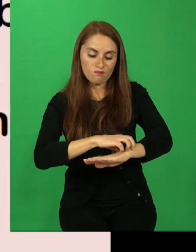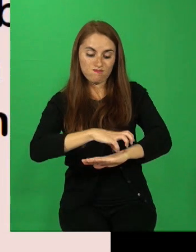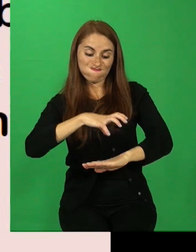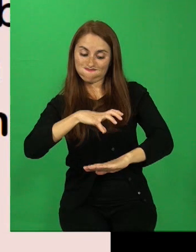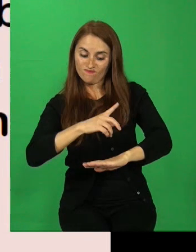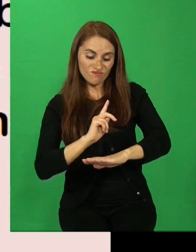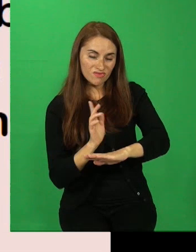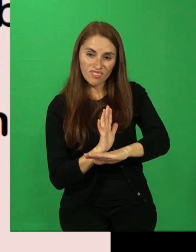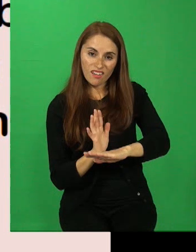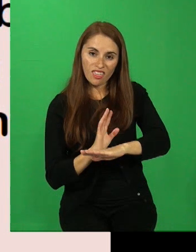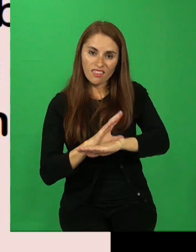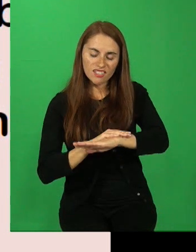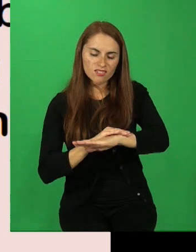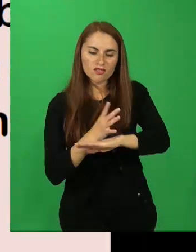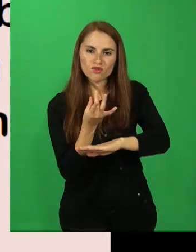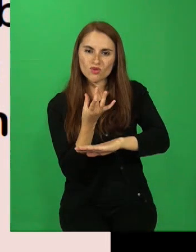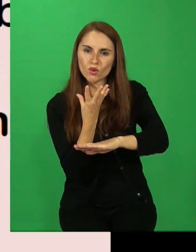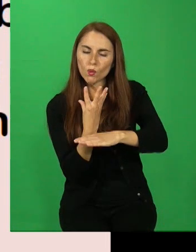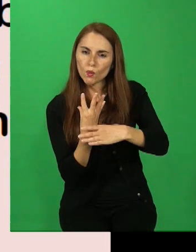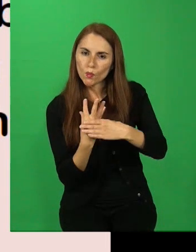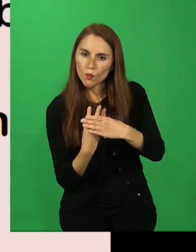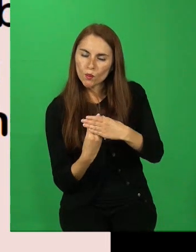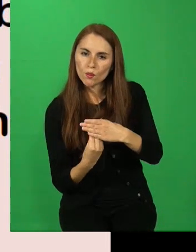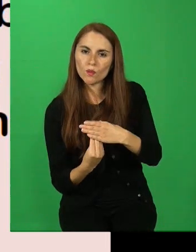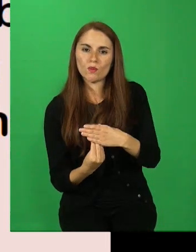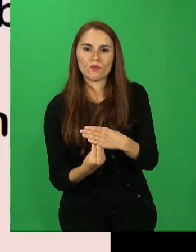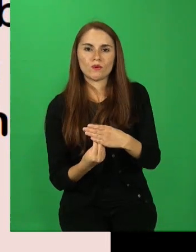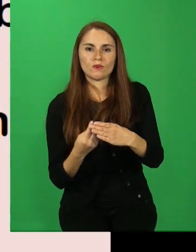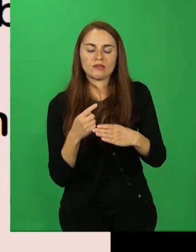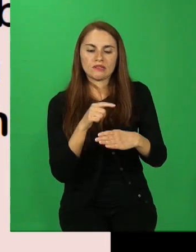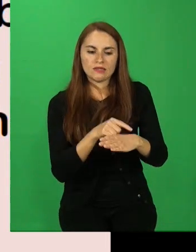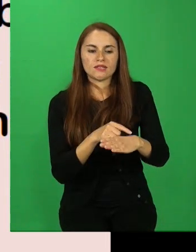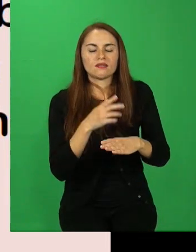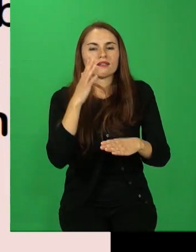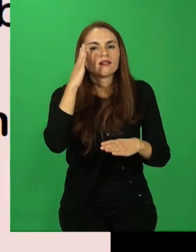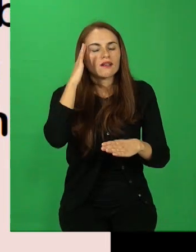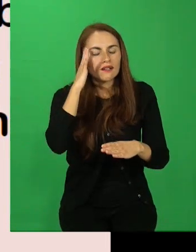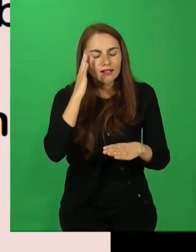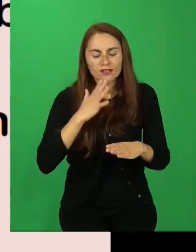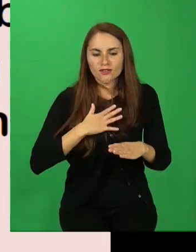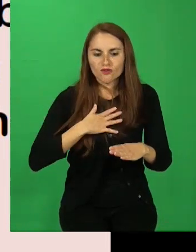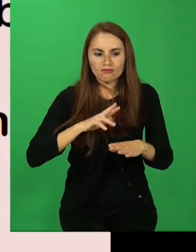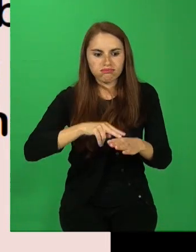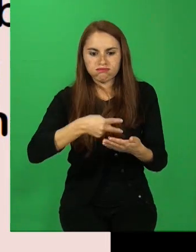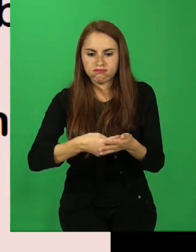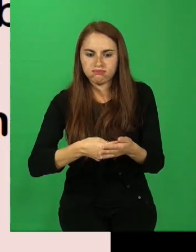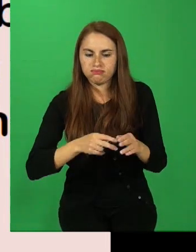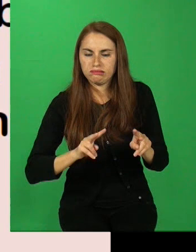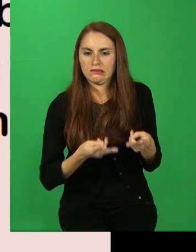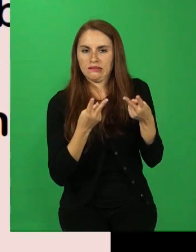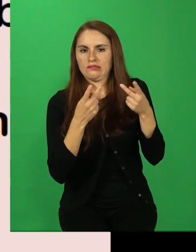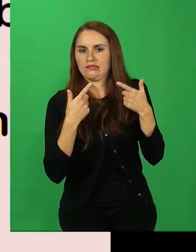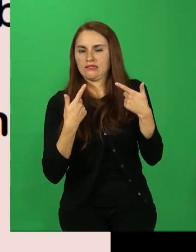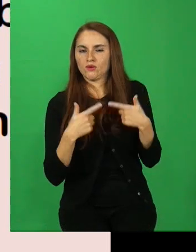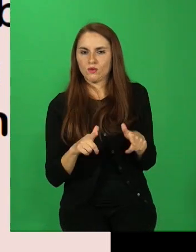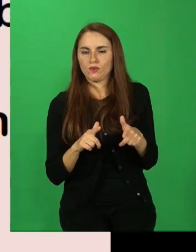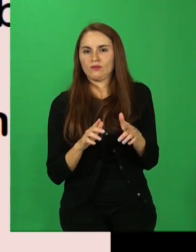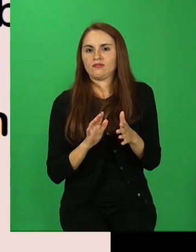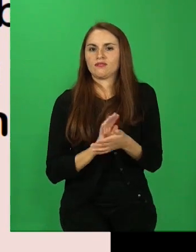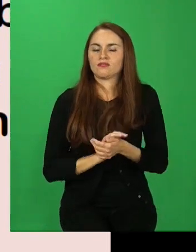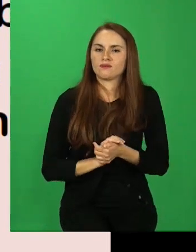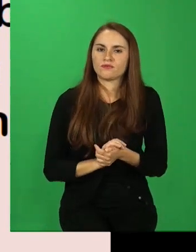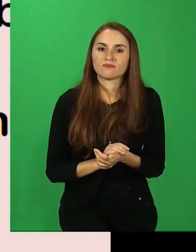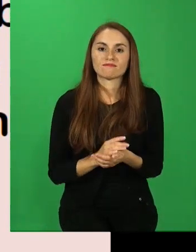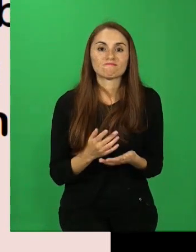hinchado. El dolor disminuyó enseguida y Mario pensó que con suerte su caída no tuvo mayor consecuencia.